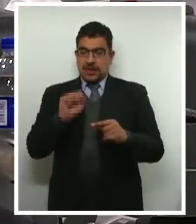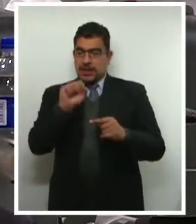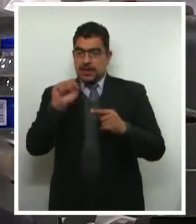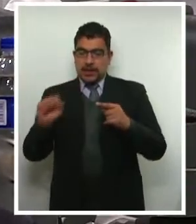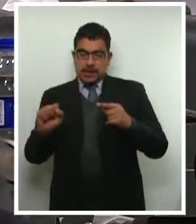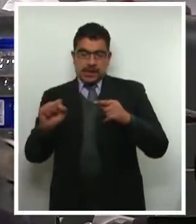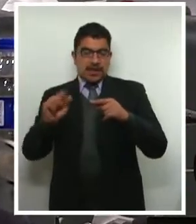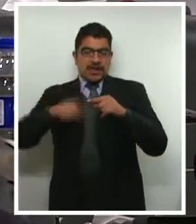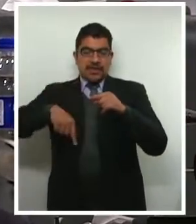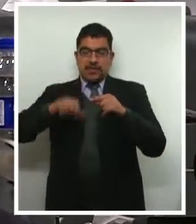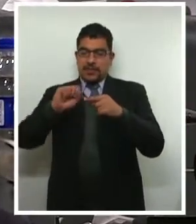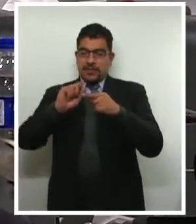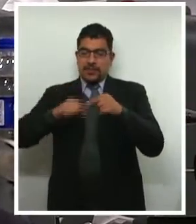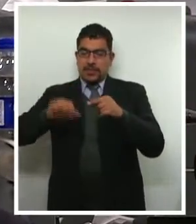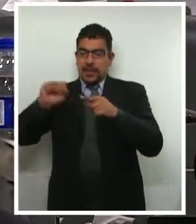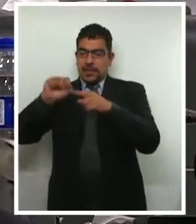S's.